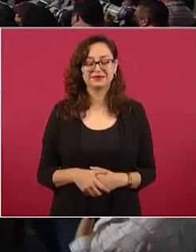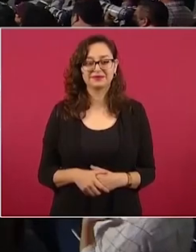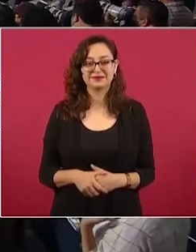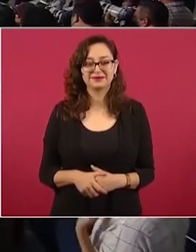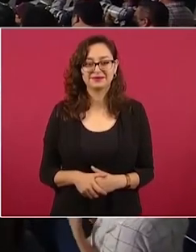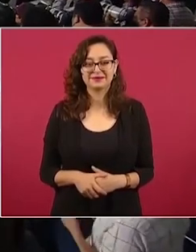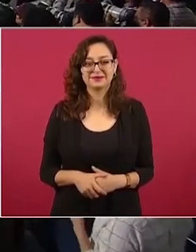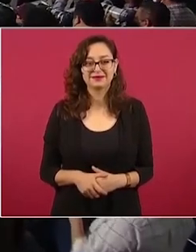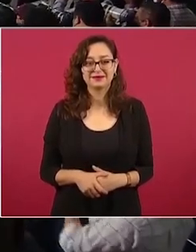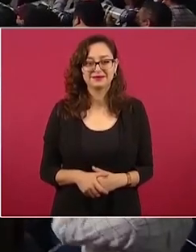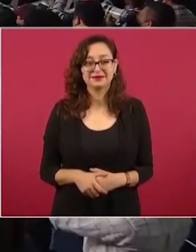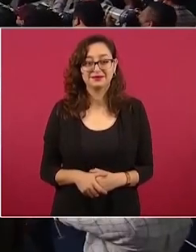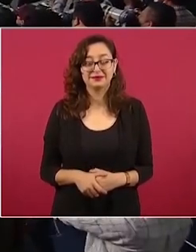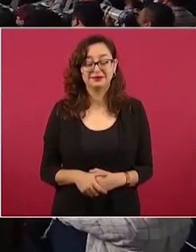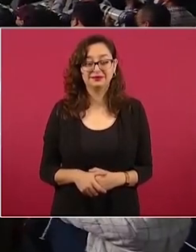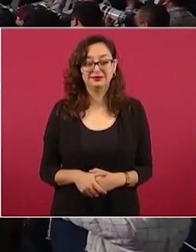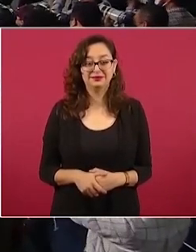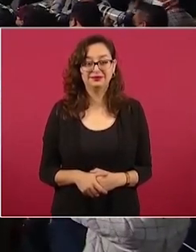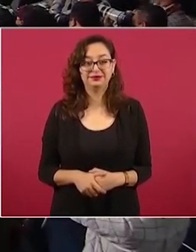Ella,